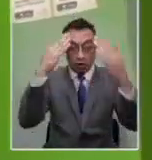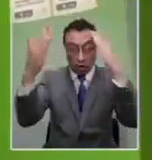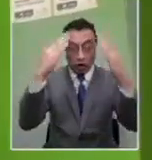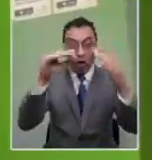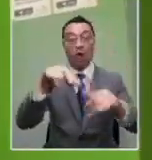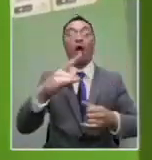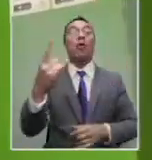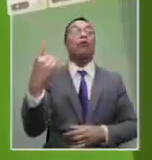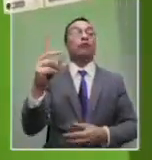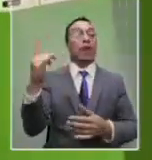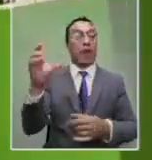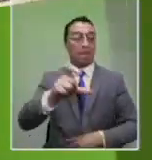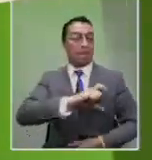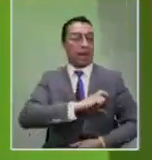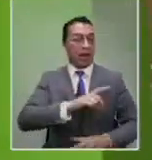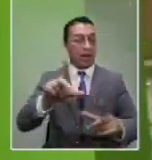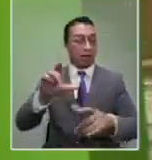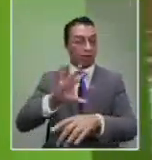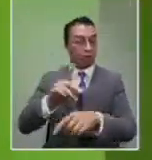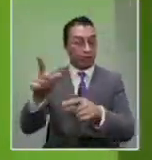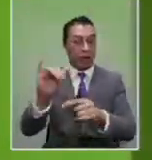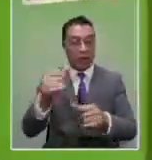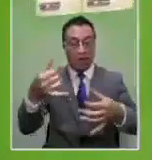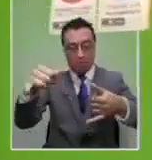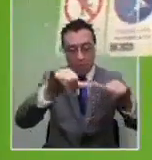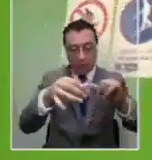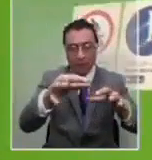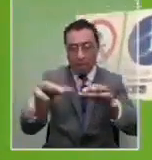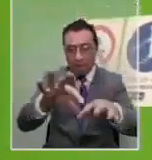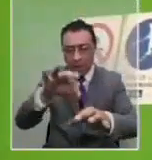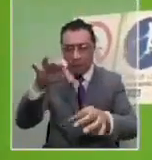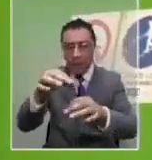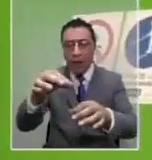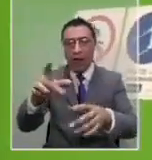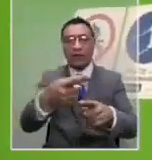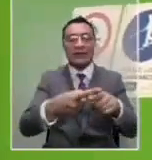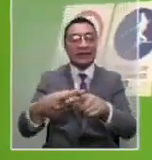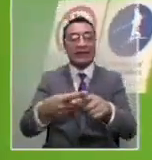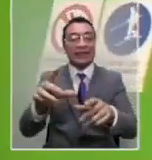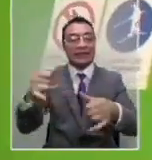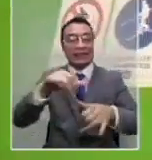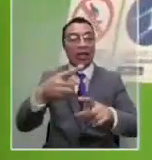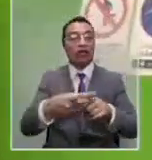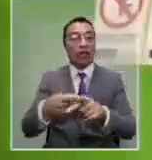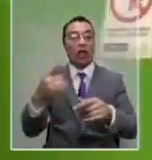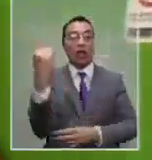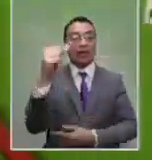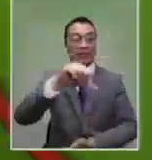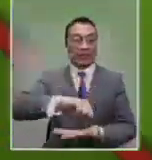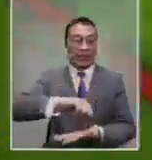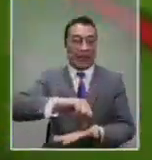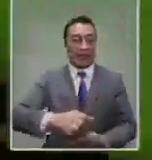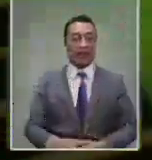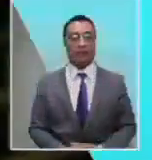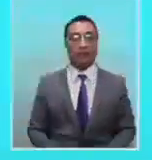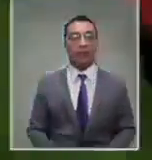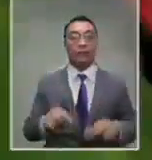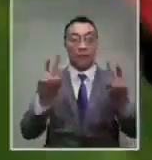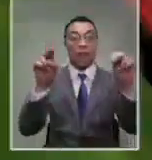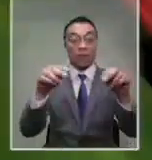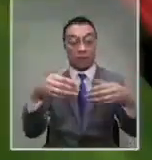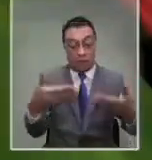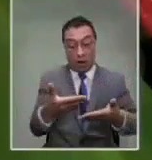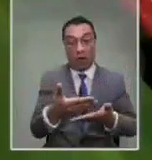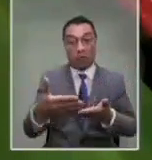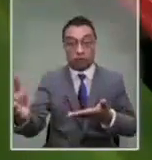de la Universidad Complutense de Madrid e investigador de la Facultad de Ciencias Sociales de la Universidad Central.